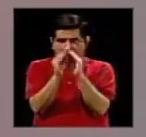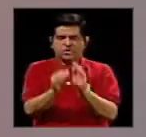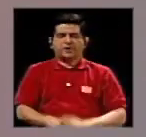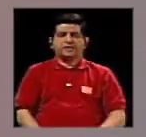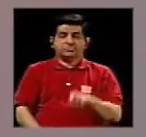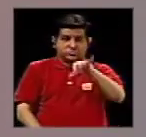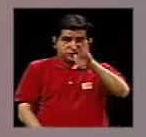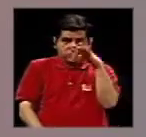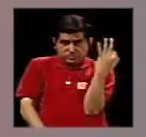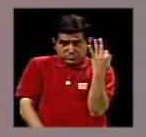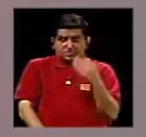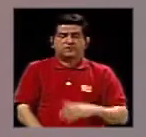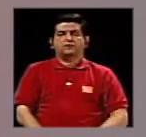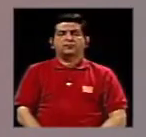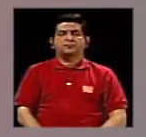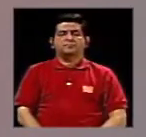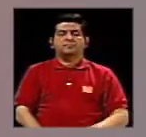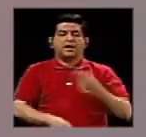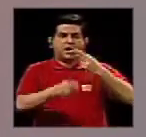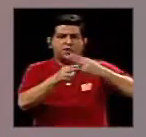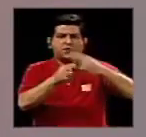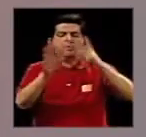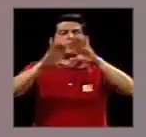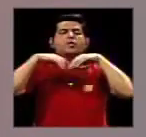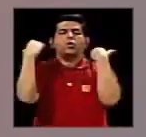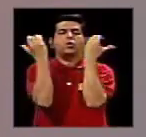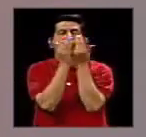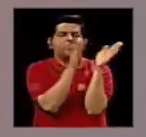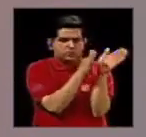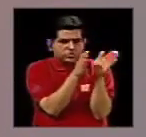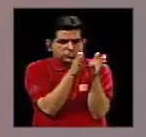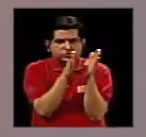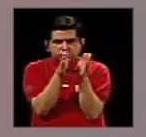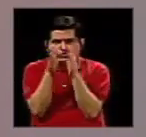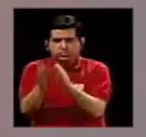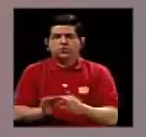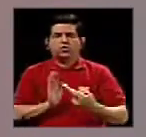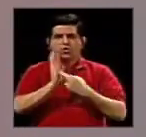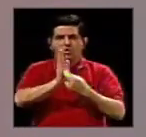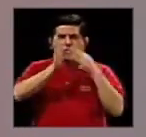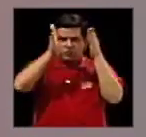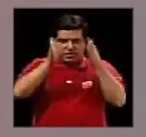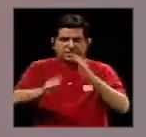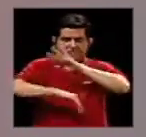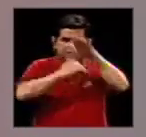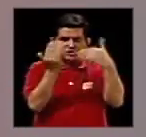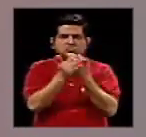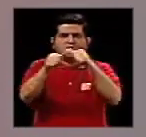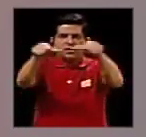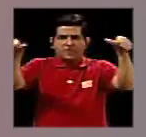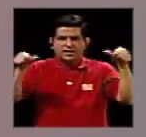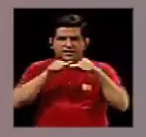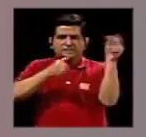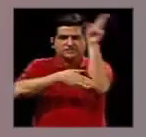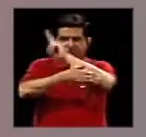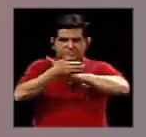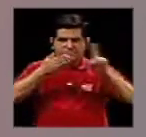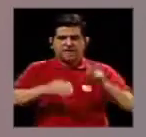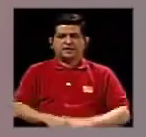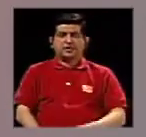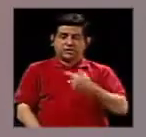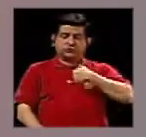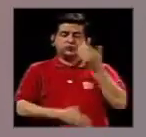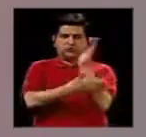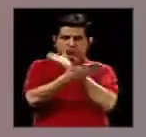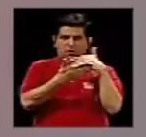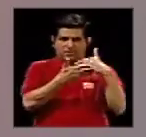en ese sentido eh designó una comisión organizadora representante de de todas las áreas de la Universidad de la cual yo